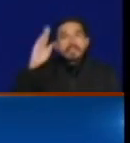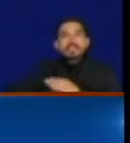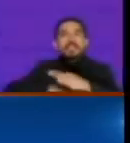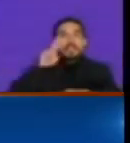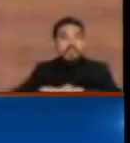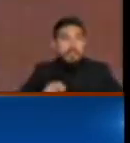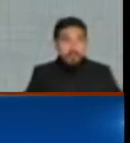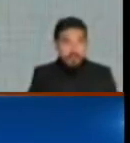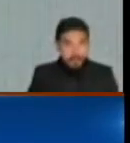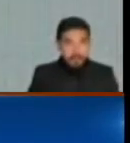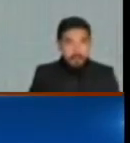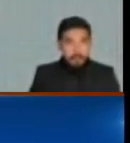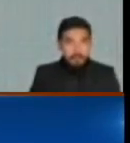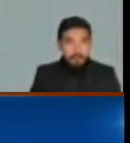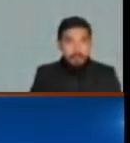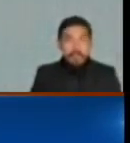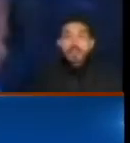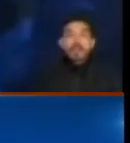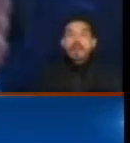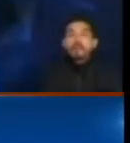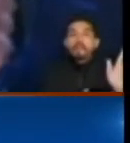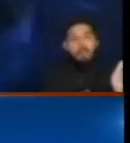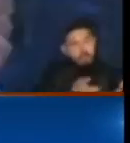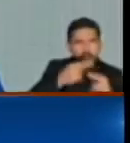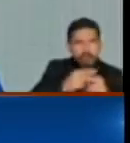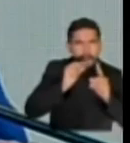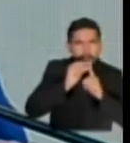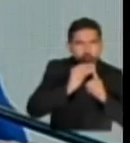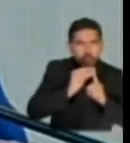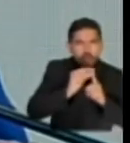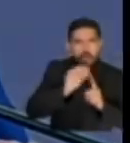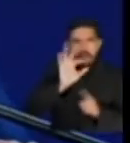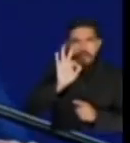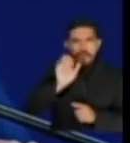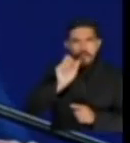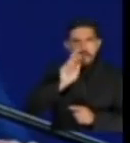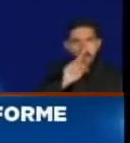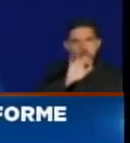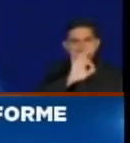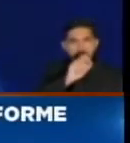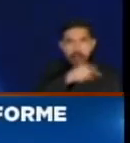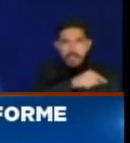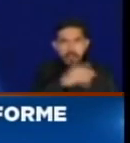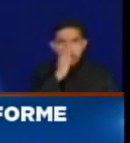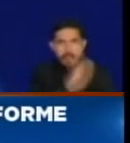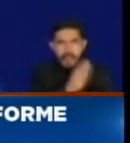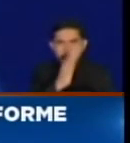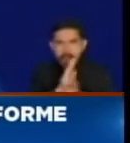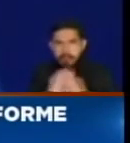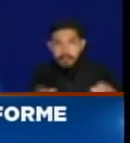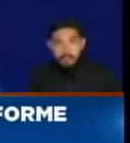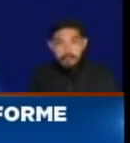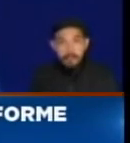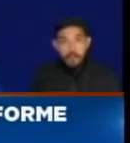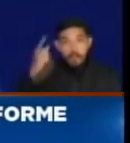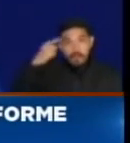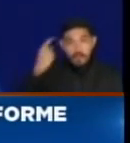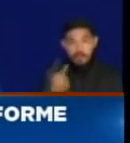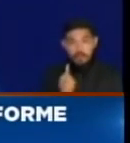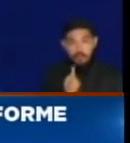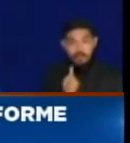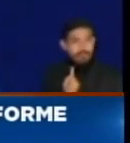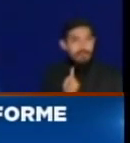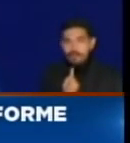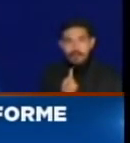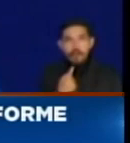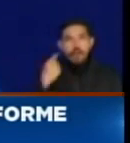Nacional y de las Fuerzas Armadas. Esta es una lucha que no solo compete al gobierno, es un problema